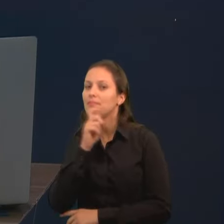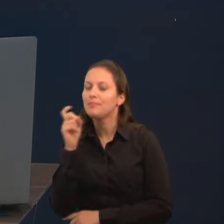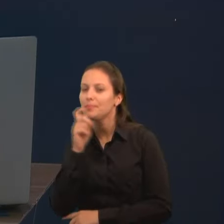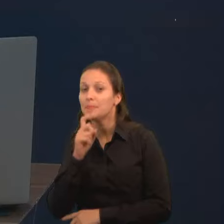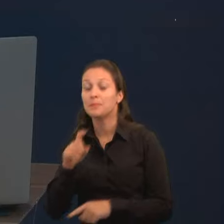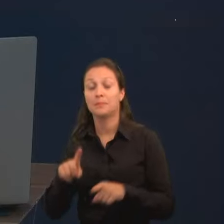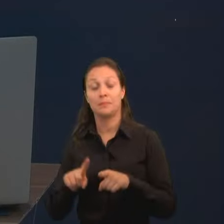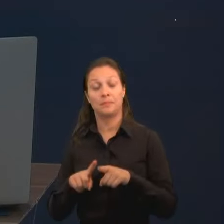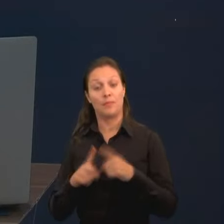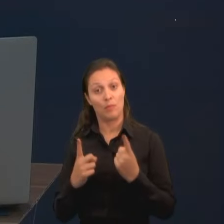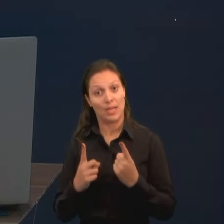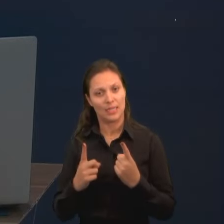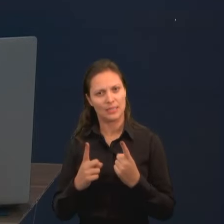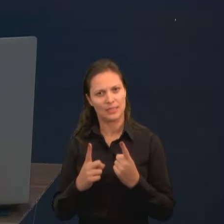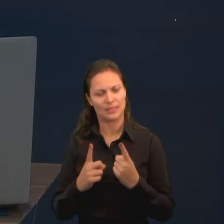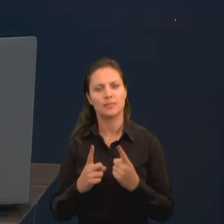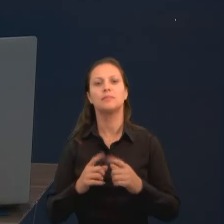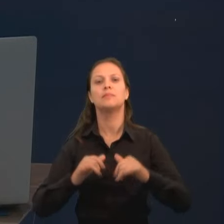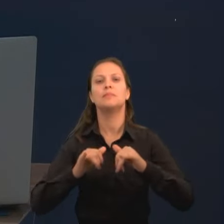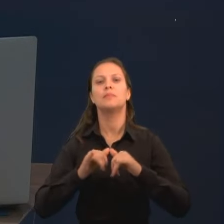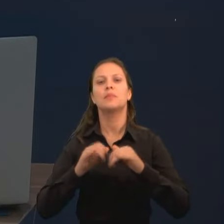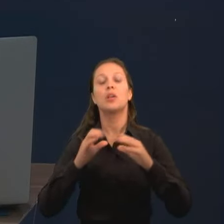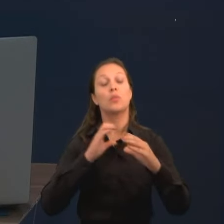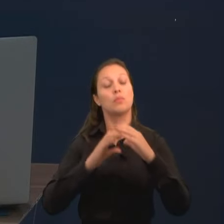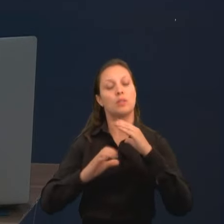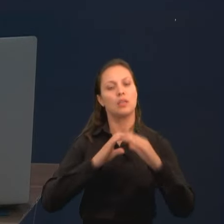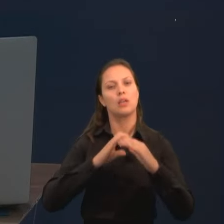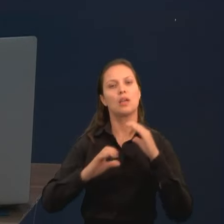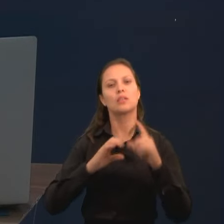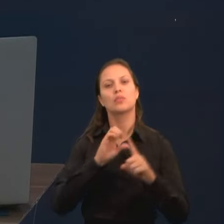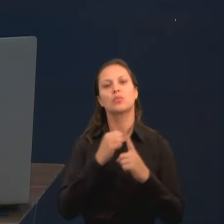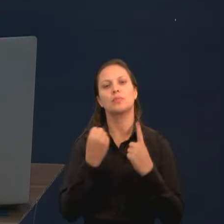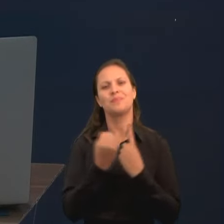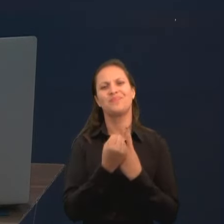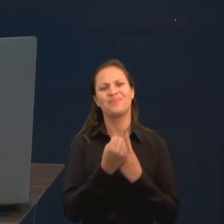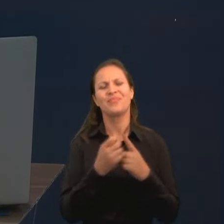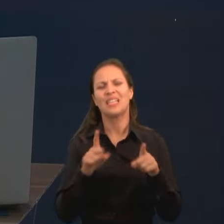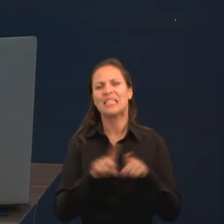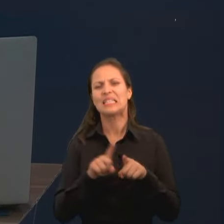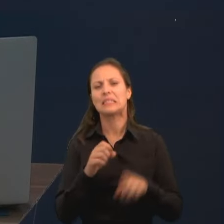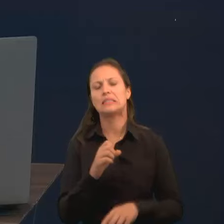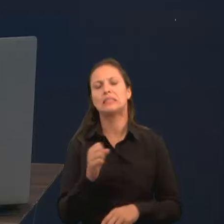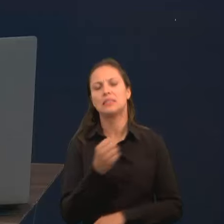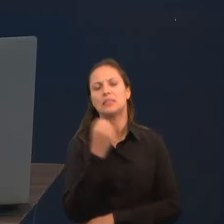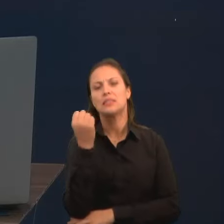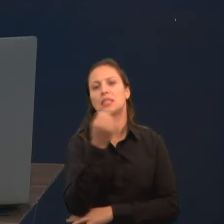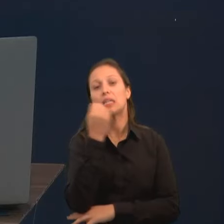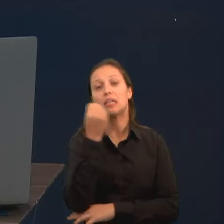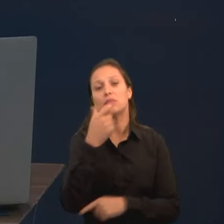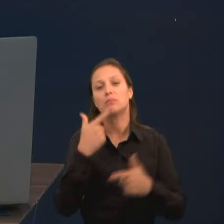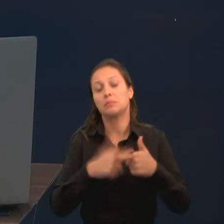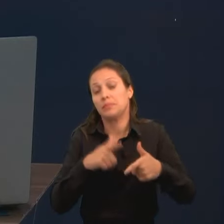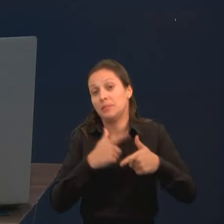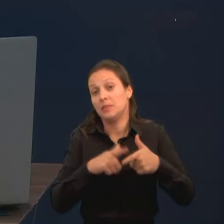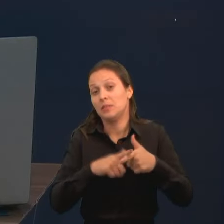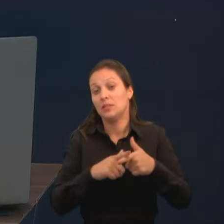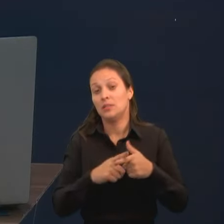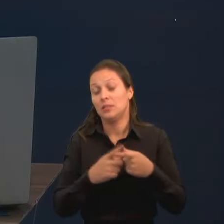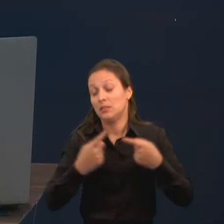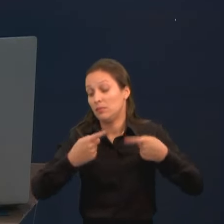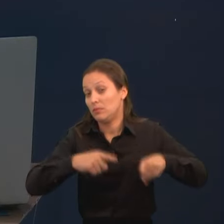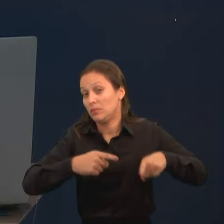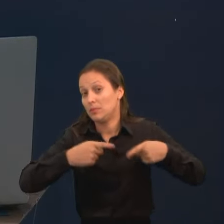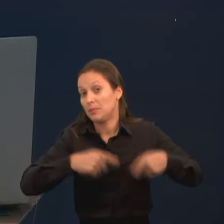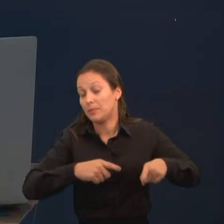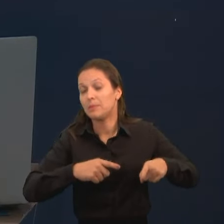medios digitales. Los medios profesionales enfrentan no solo una crisis de modelos de negocios, como consecuencia